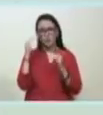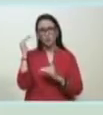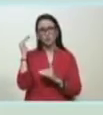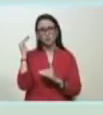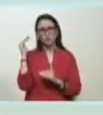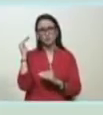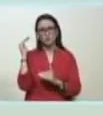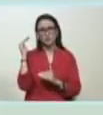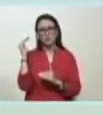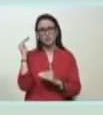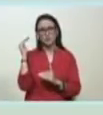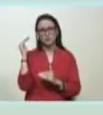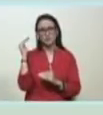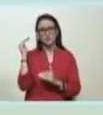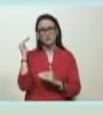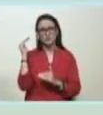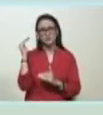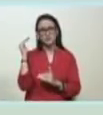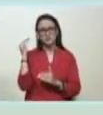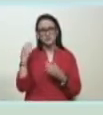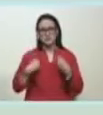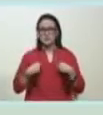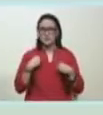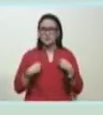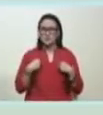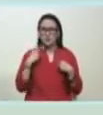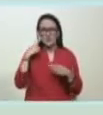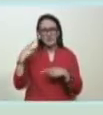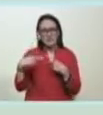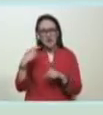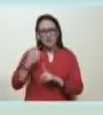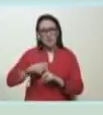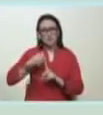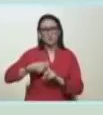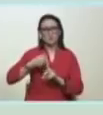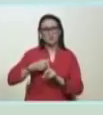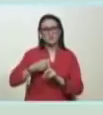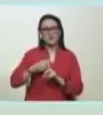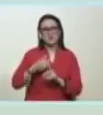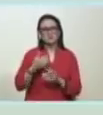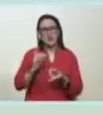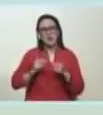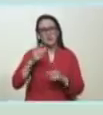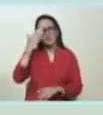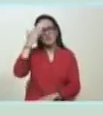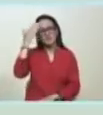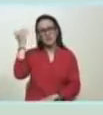que tendemos por las angustias del día a día, la lucha del día a día, a olvidar